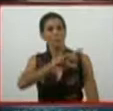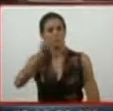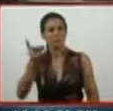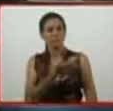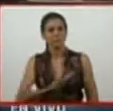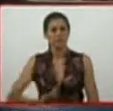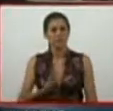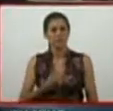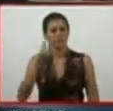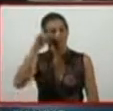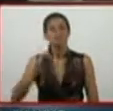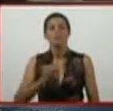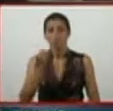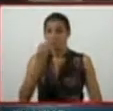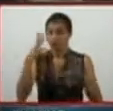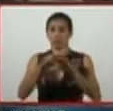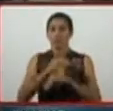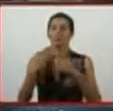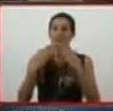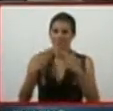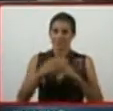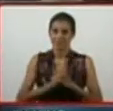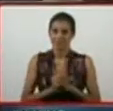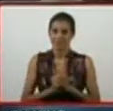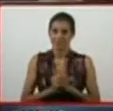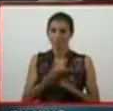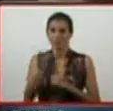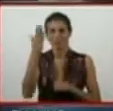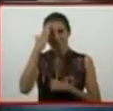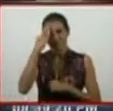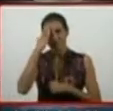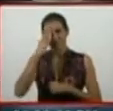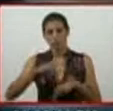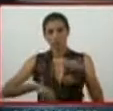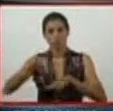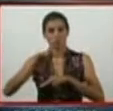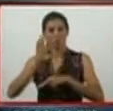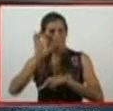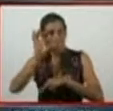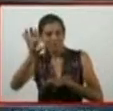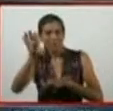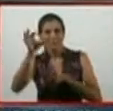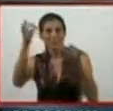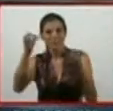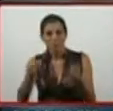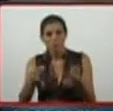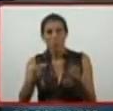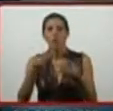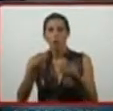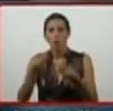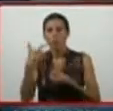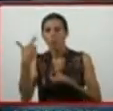2013. Sí, buenas noches, muchas gracias. Bueno, ustedes saben que la construcción de una patria segura, de una patria de